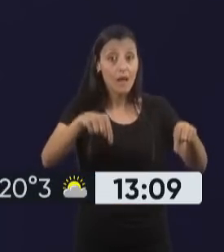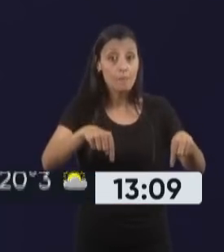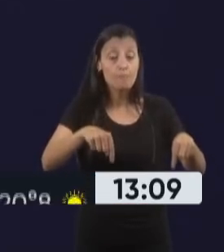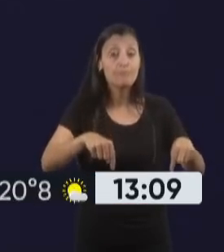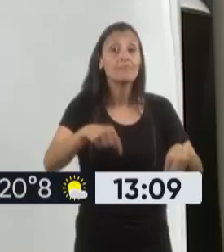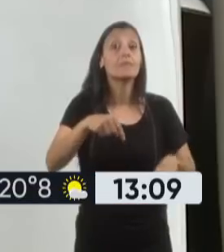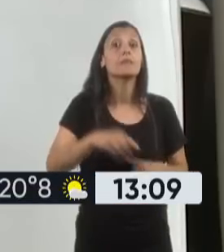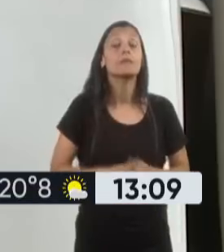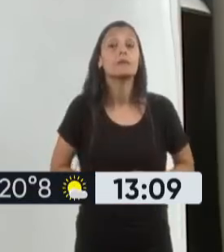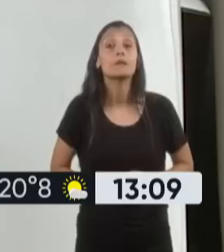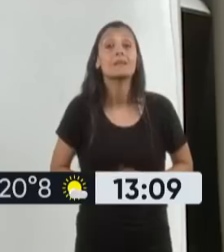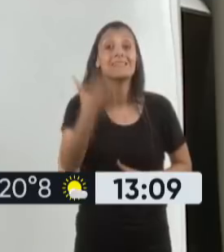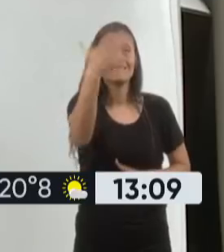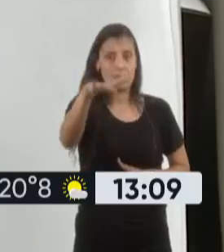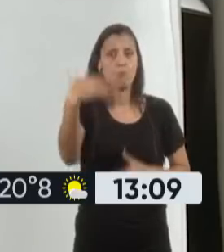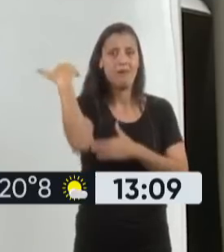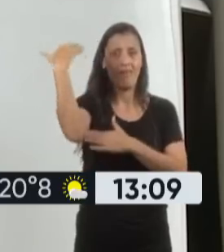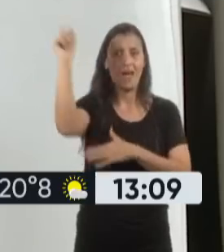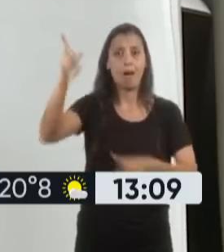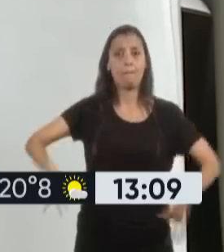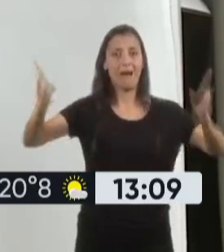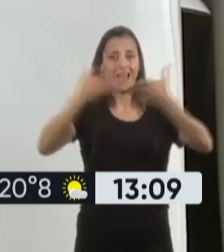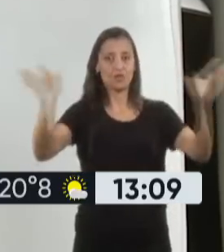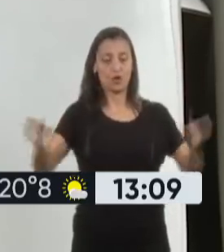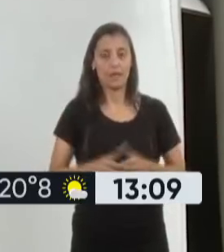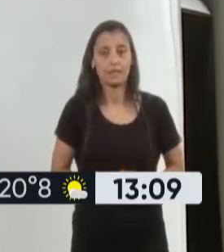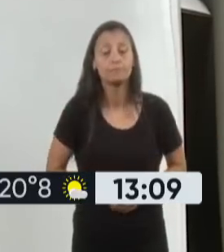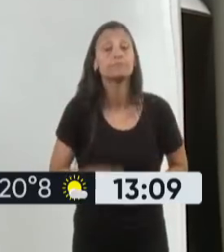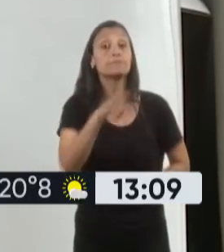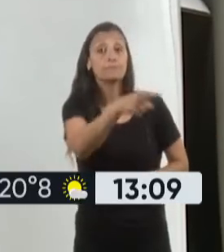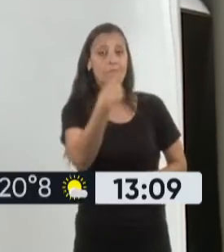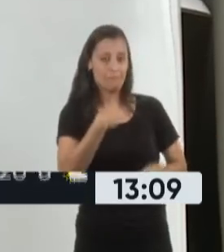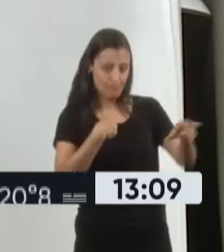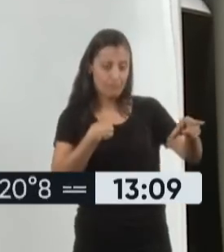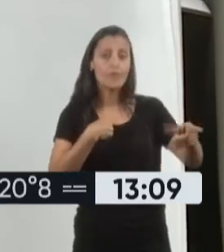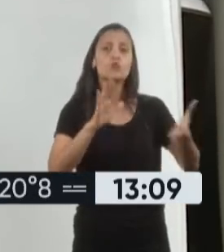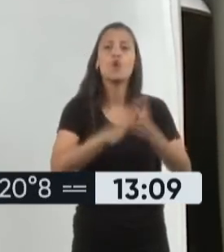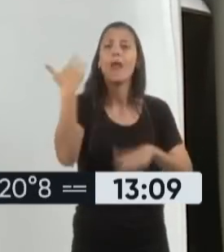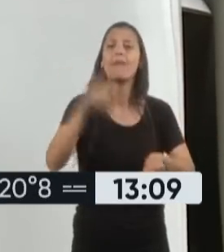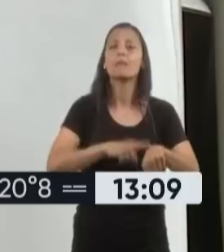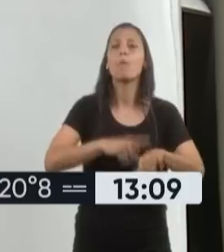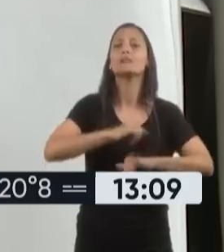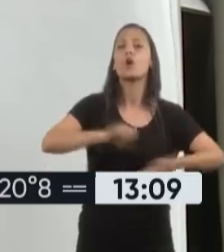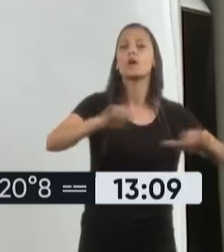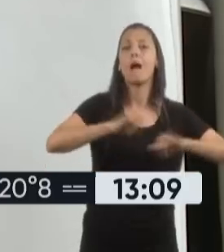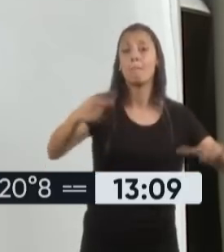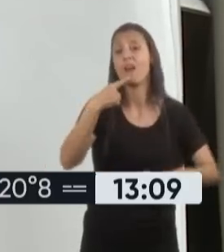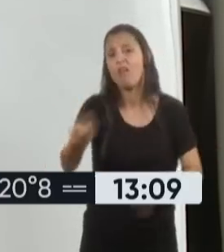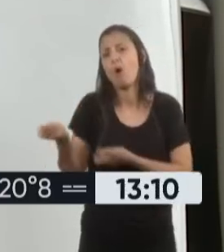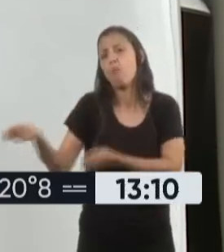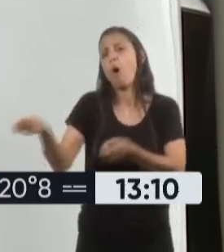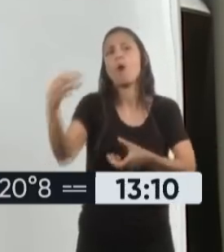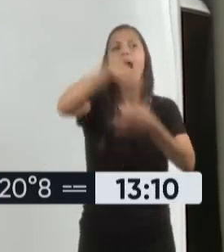Libertad. Sí. La reestructuración del Estado, el 10 de diciembre y previo incluso en la campaña del gobierno, se plantearon este esquema de motosierra en el